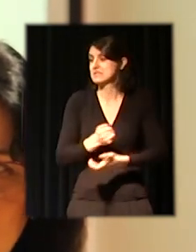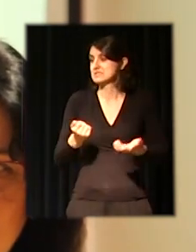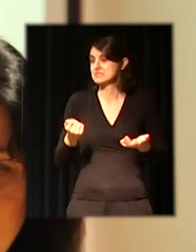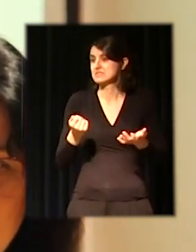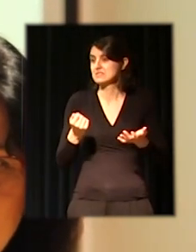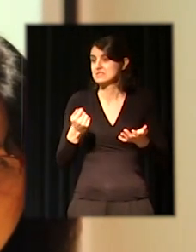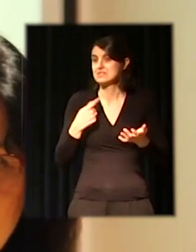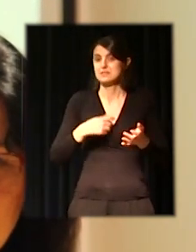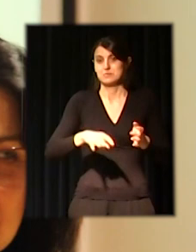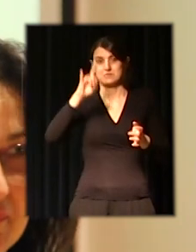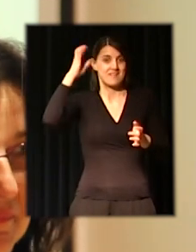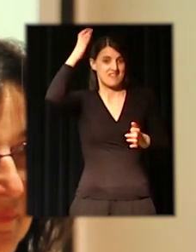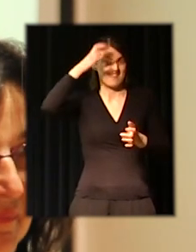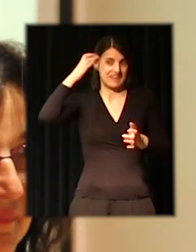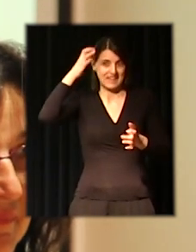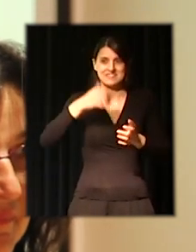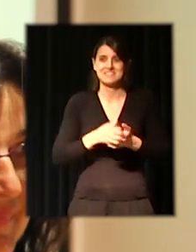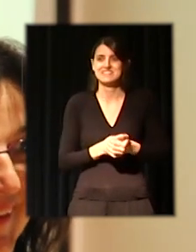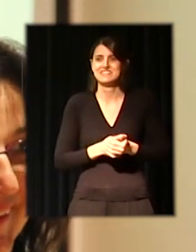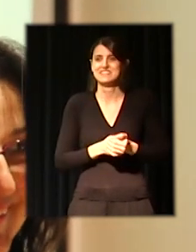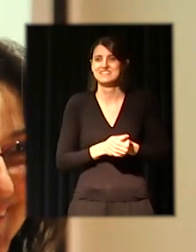a UPA Navarra, que está por aquí también.